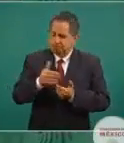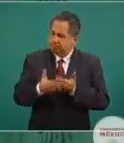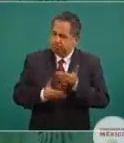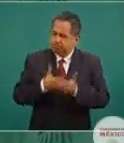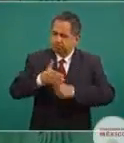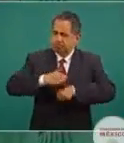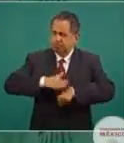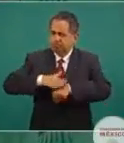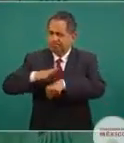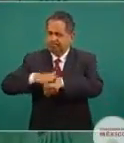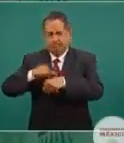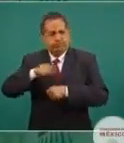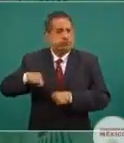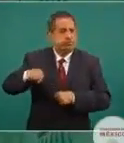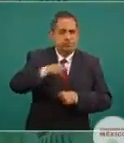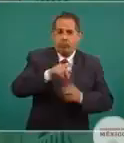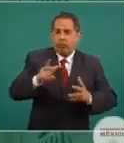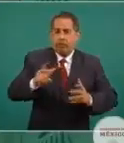y que